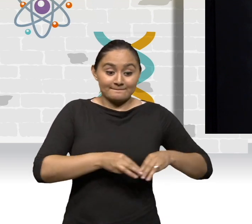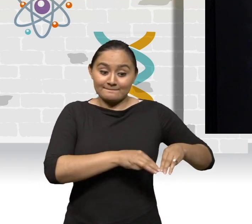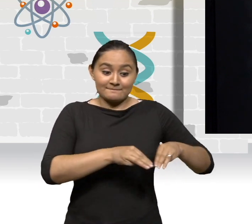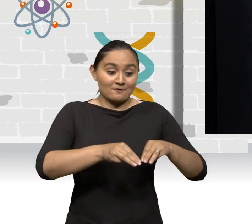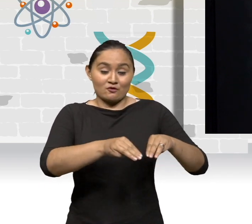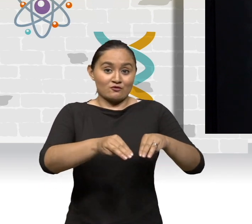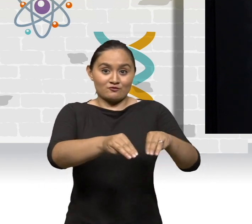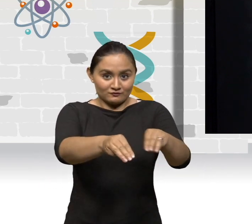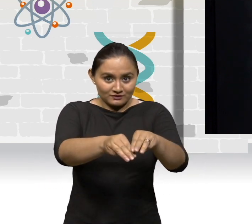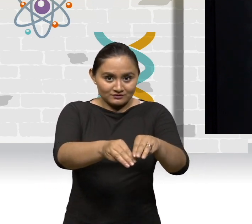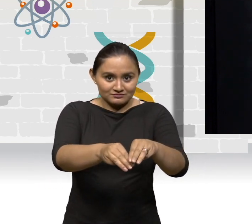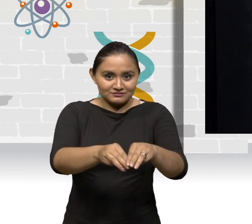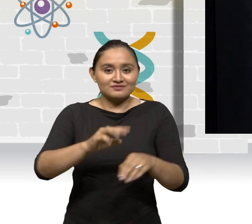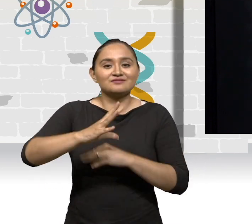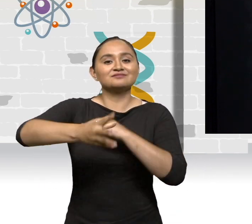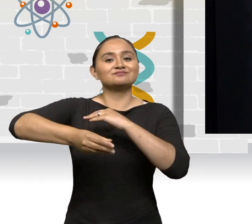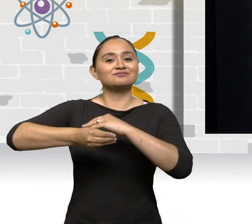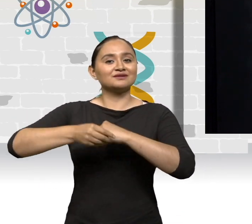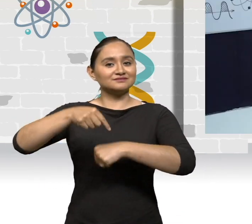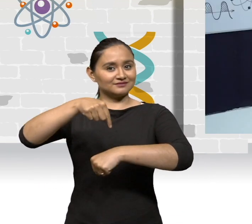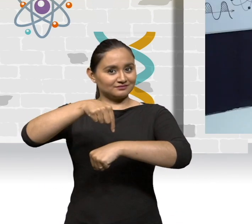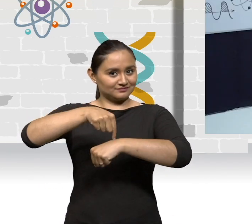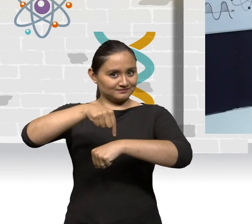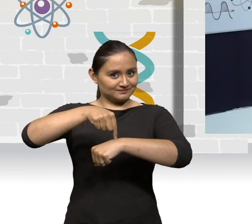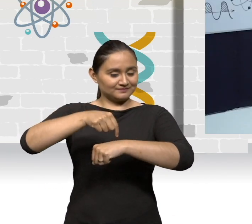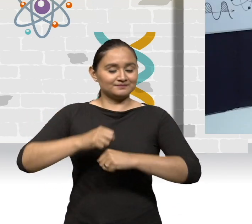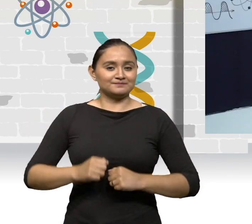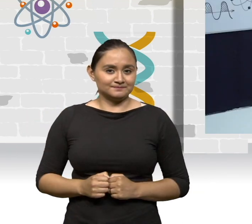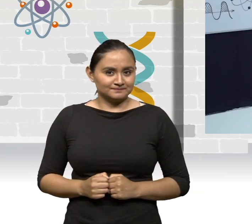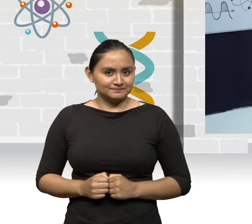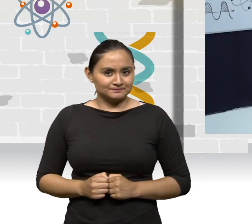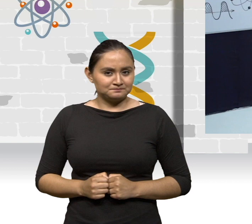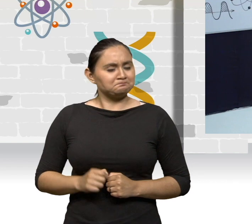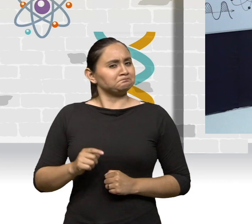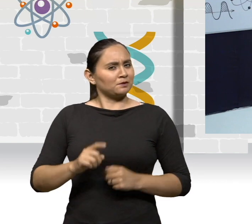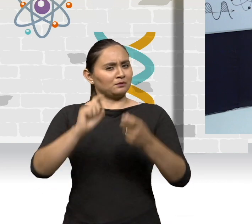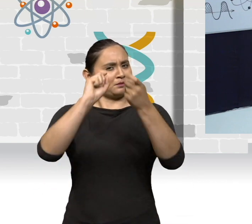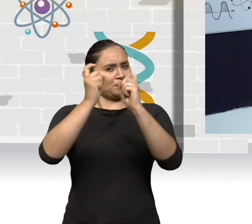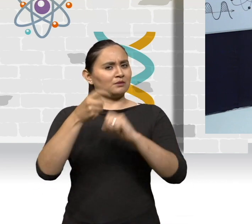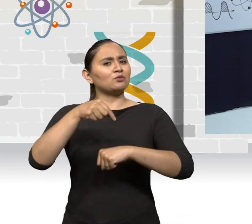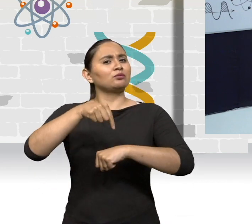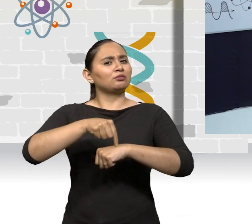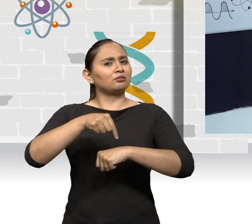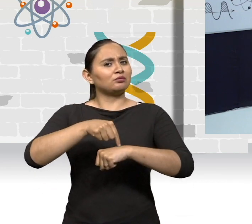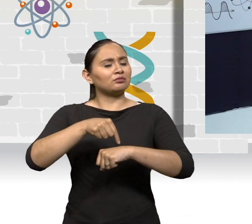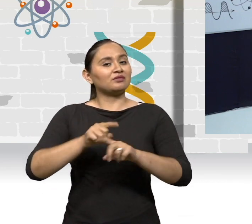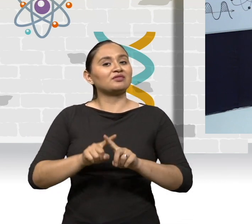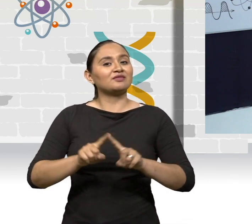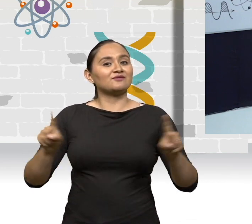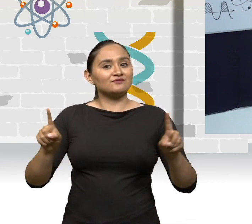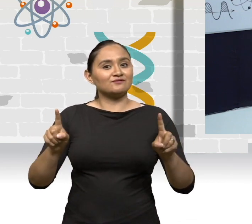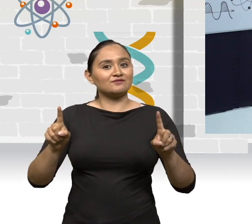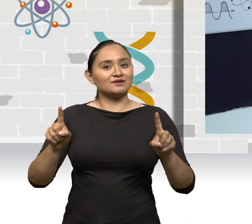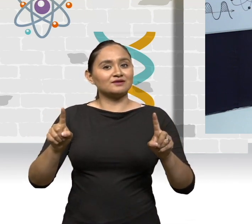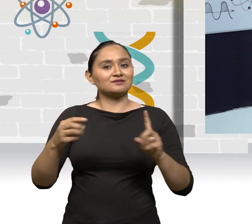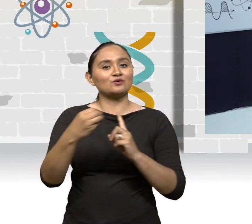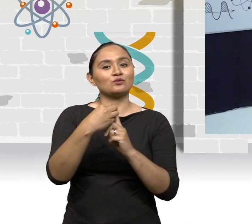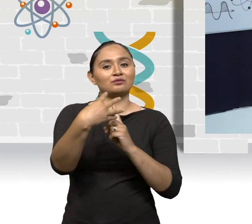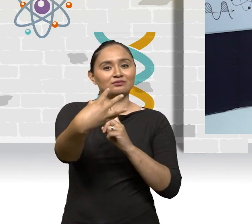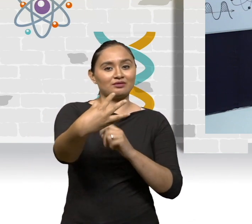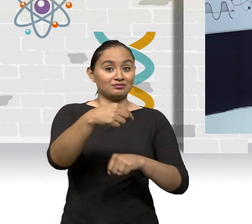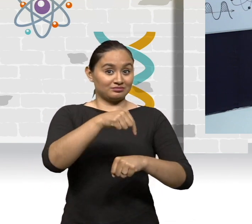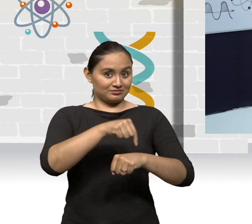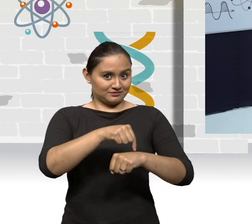la variación de posición y el intervalo de tiempo. Un intervalo de tiempo es la diferencia de medidas de